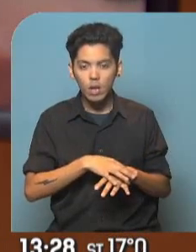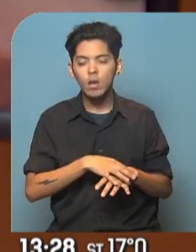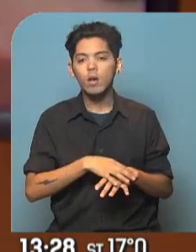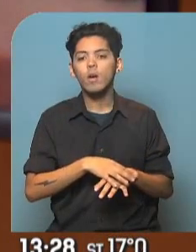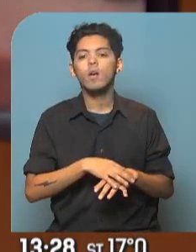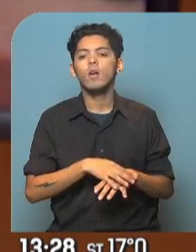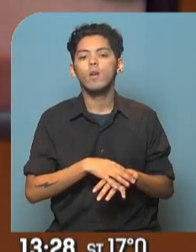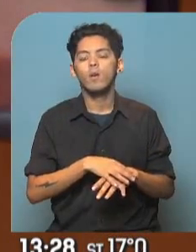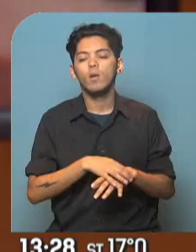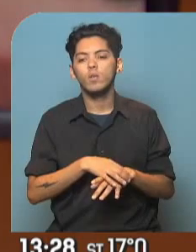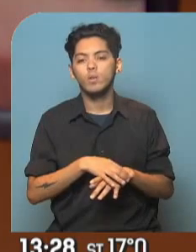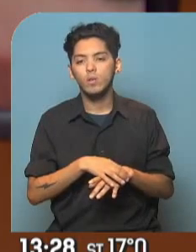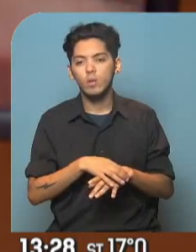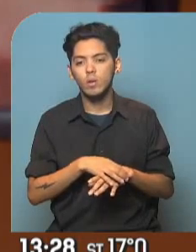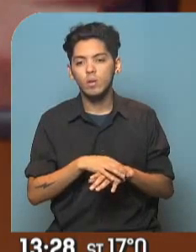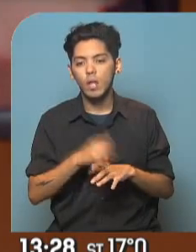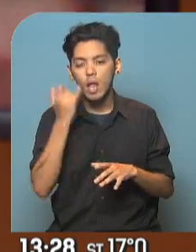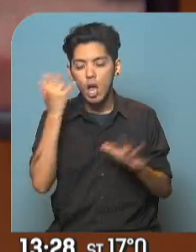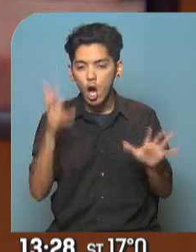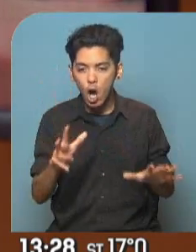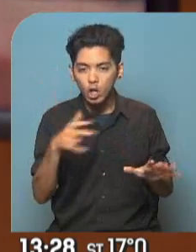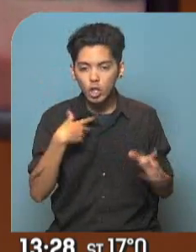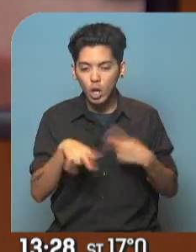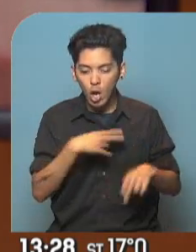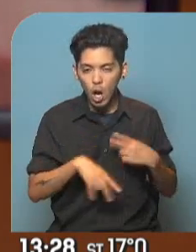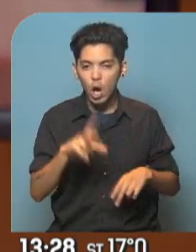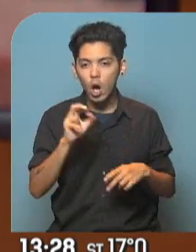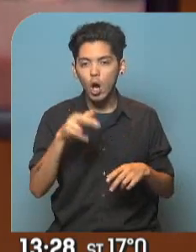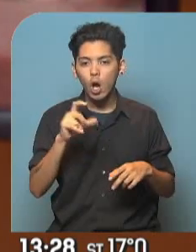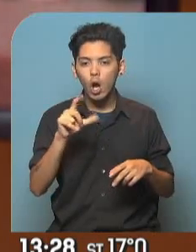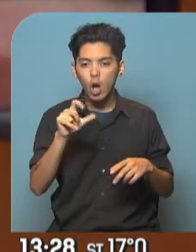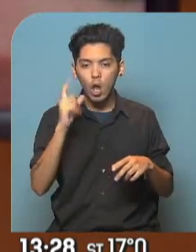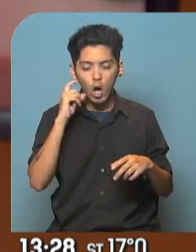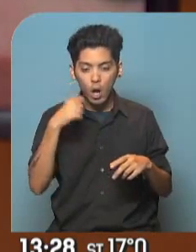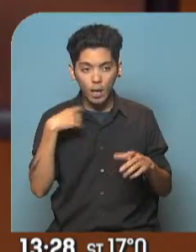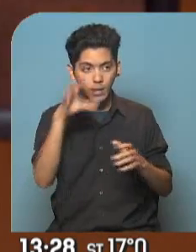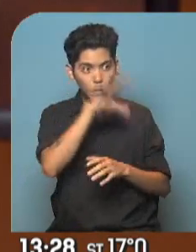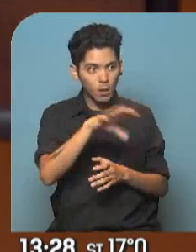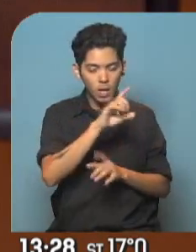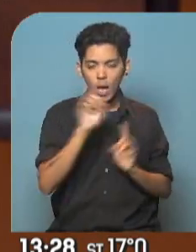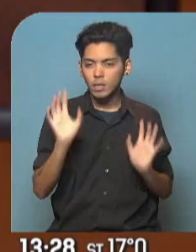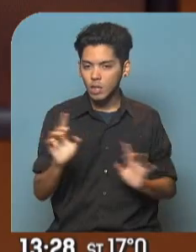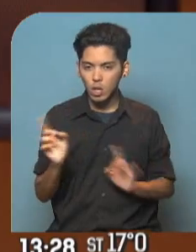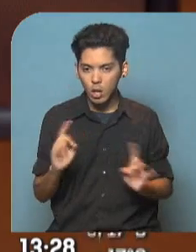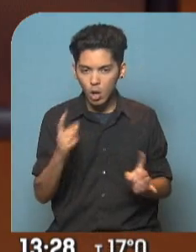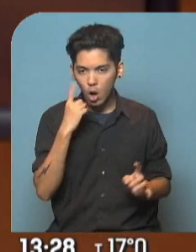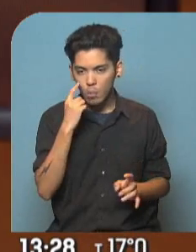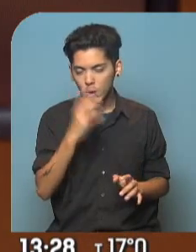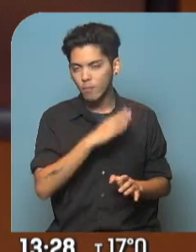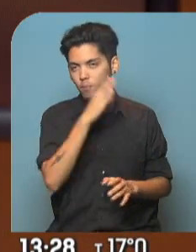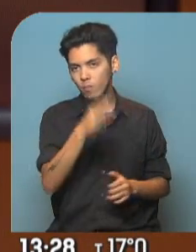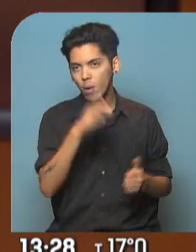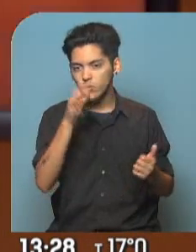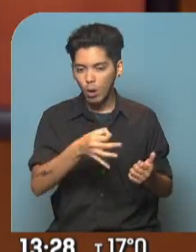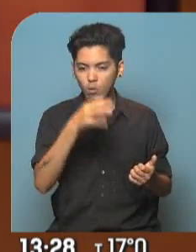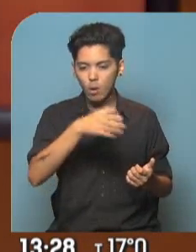15 minutos de Garrahan, tiene 8 cirujanos, médicos, oncólogos. En el interior no es así. Este joven, ya te digo, tuvo que migrar de